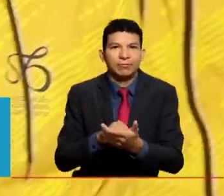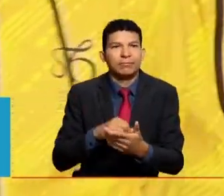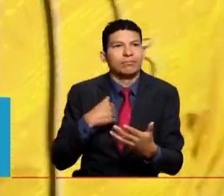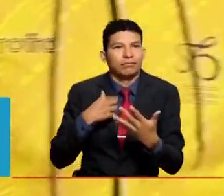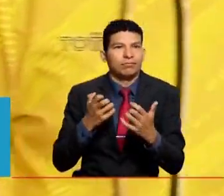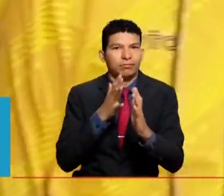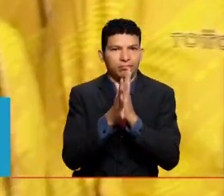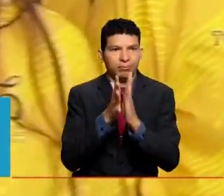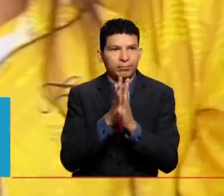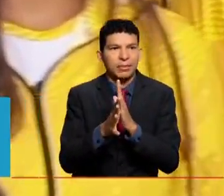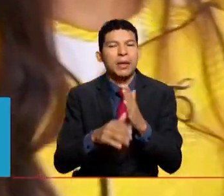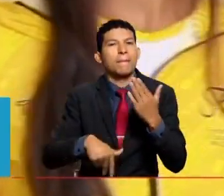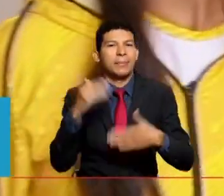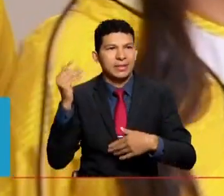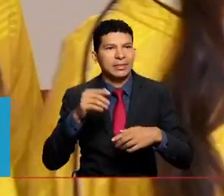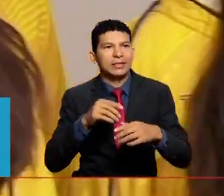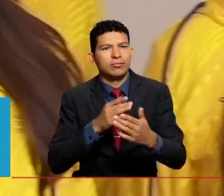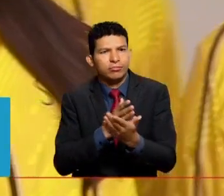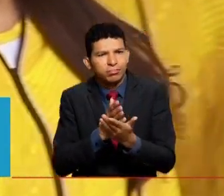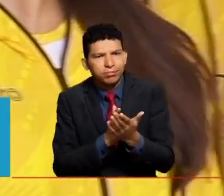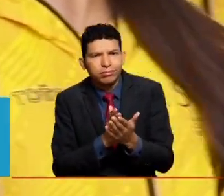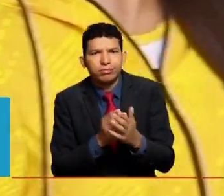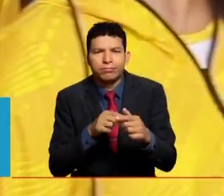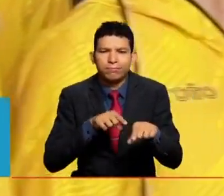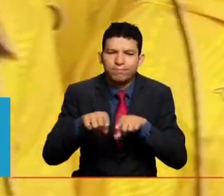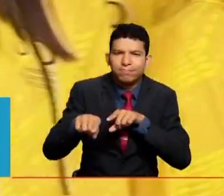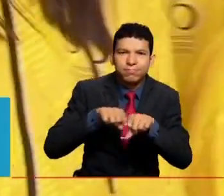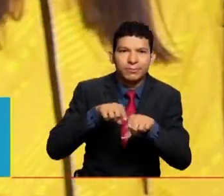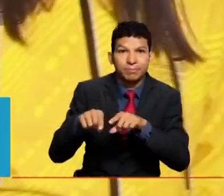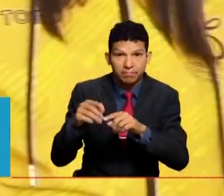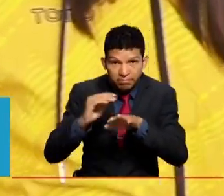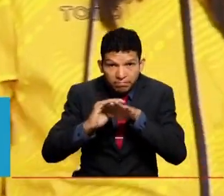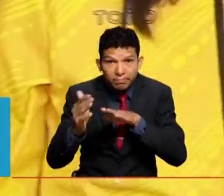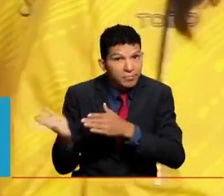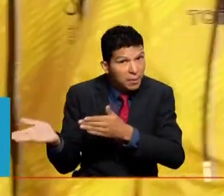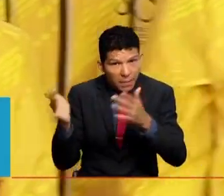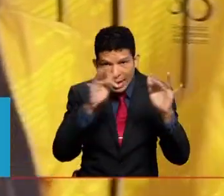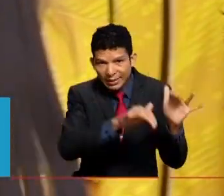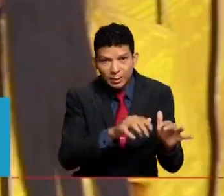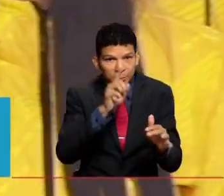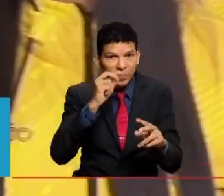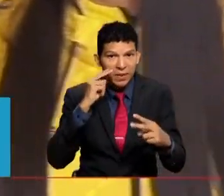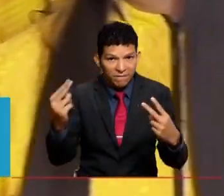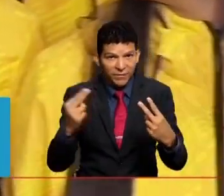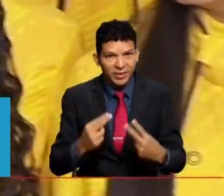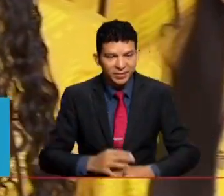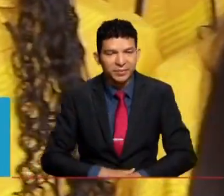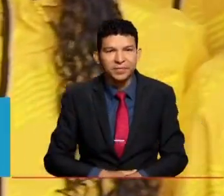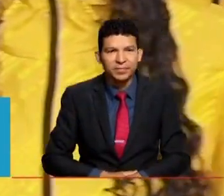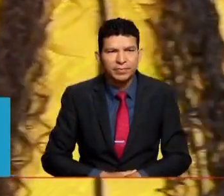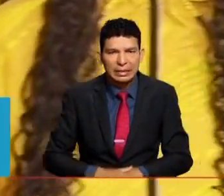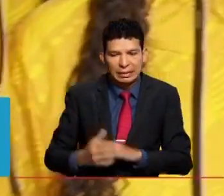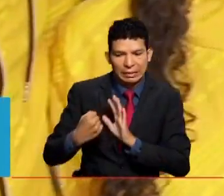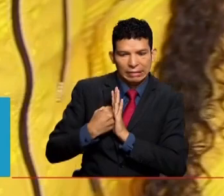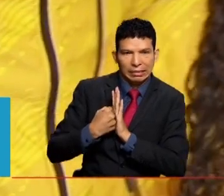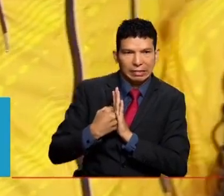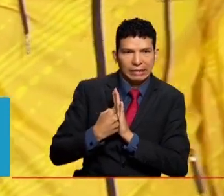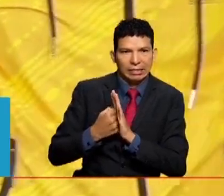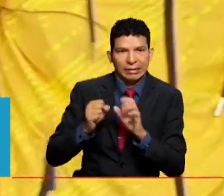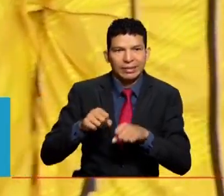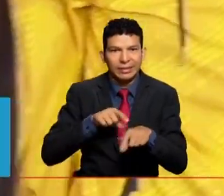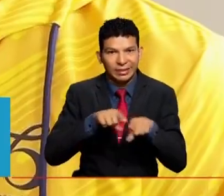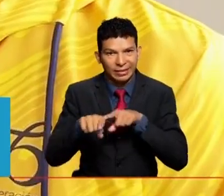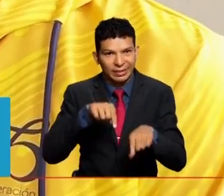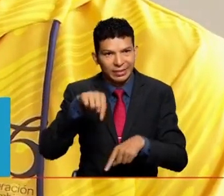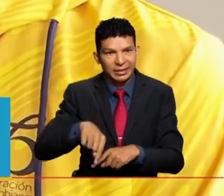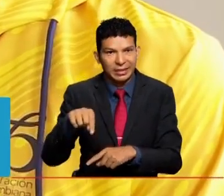contar, de que hoy comienzan las carreras. Los invito a todos a que vayan al velódromo Alcides Nieto Patiño, a que nos vean. ¿Hay presión por lo que se puede hacer, porque se compite en